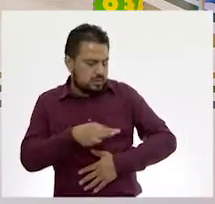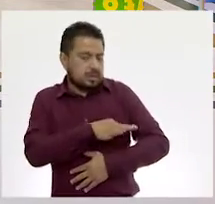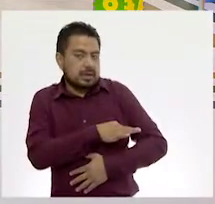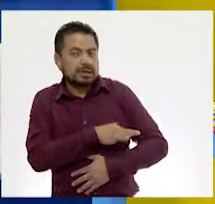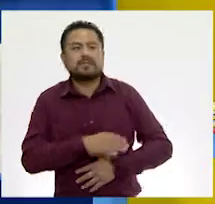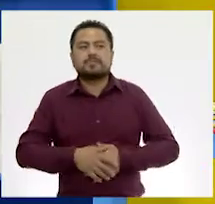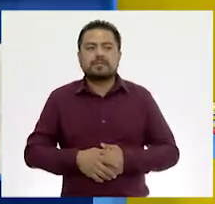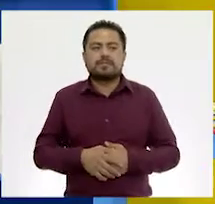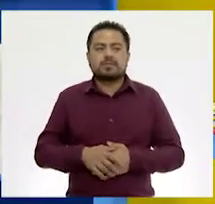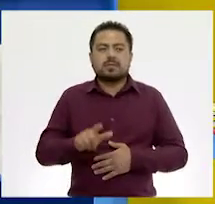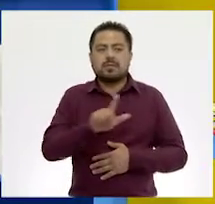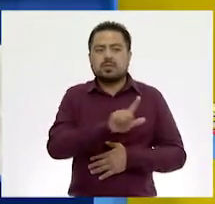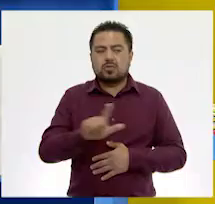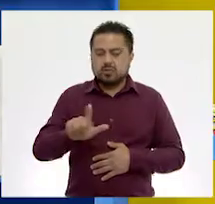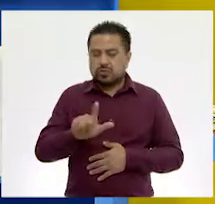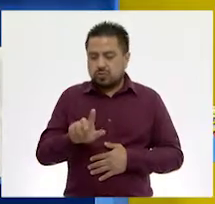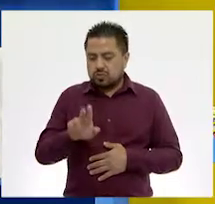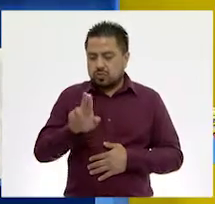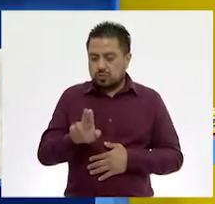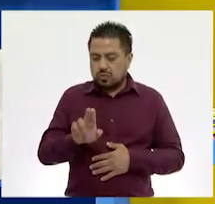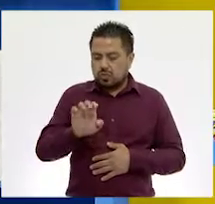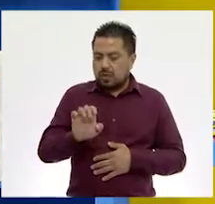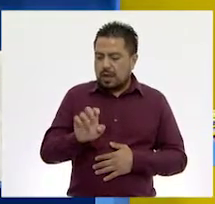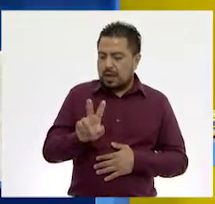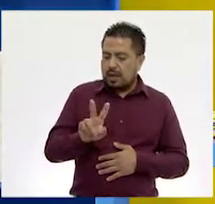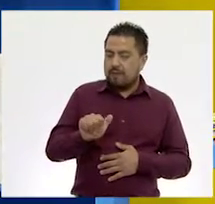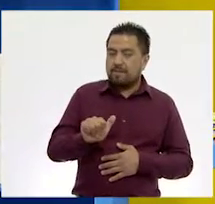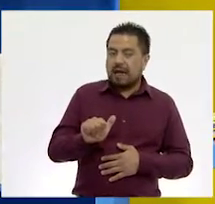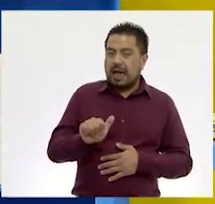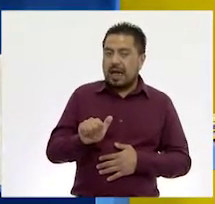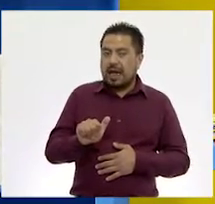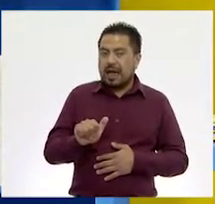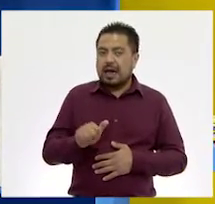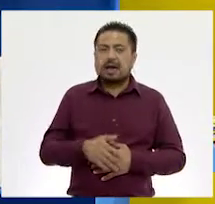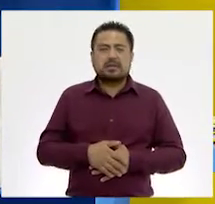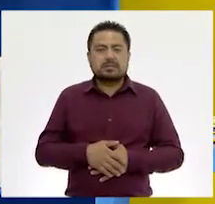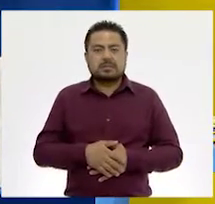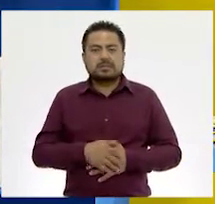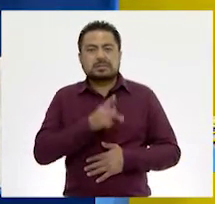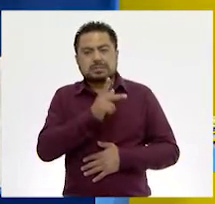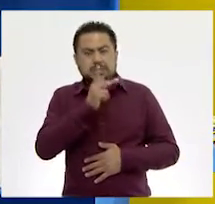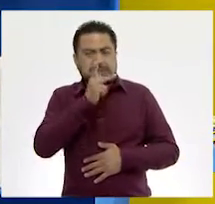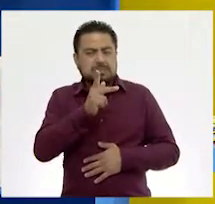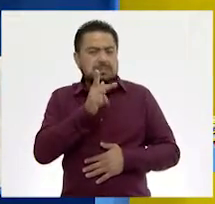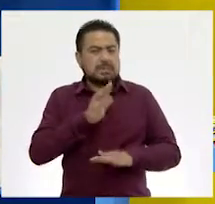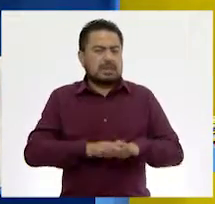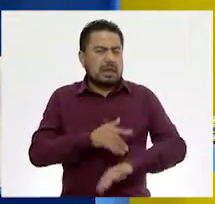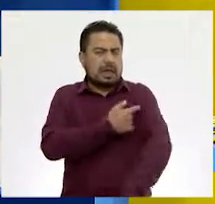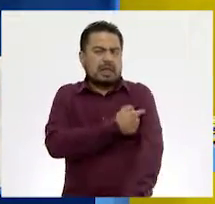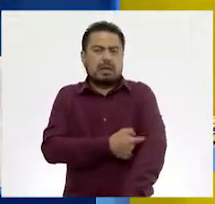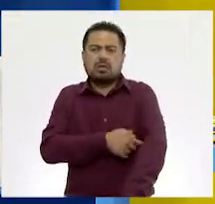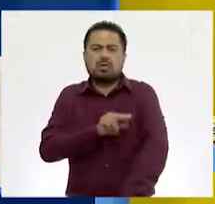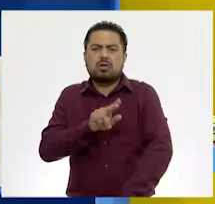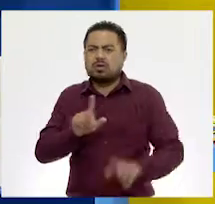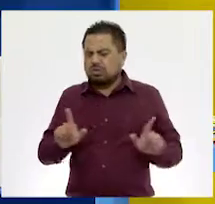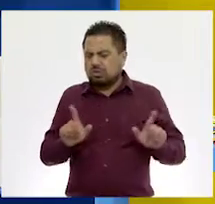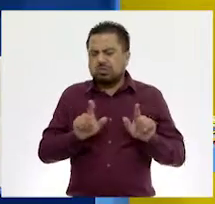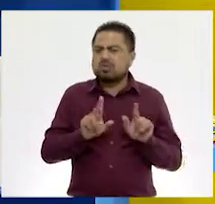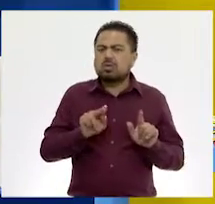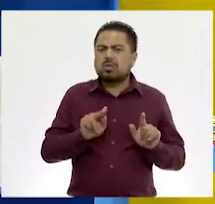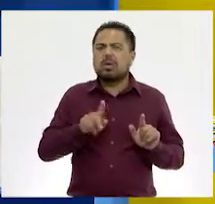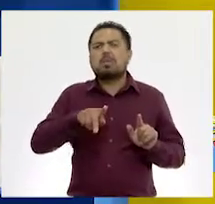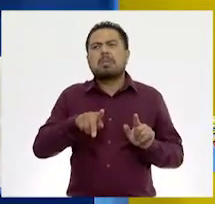cortas. Llueva. Llueva. Pues llueva no es una palabra tan larga. Tampoco es tan